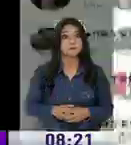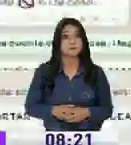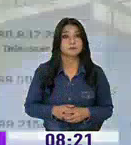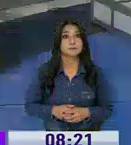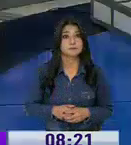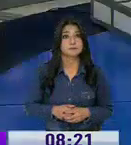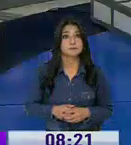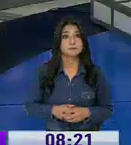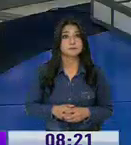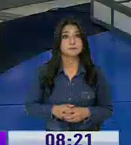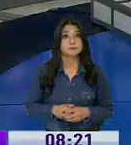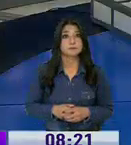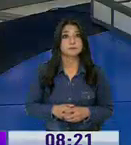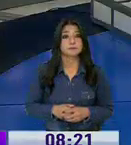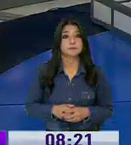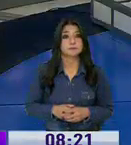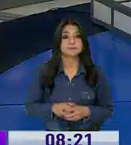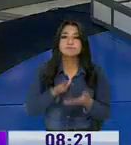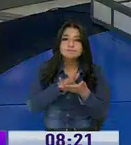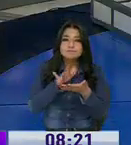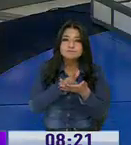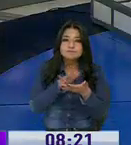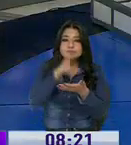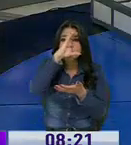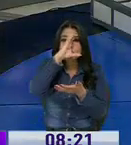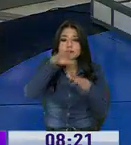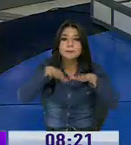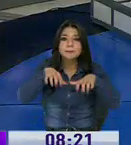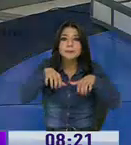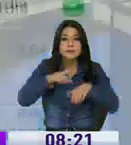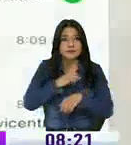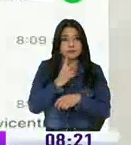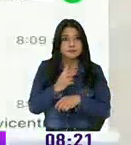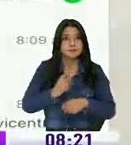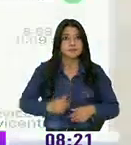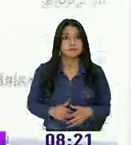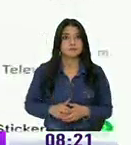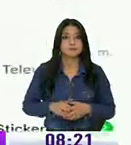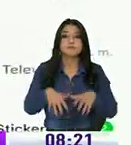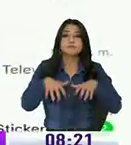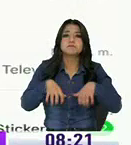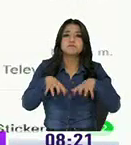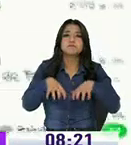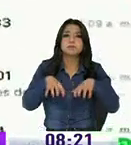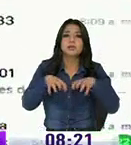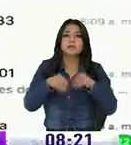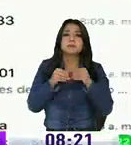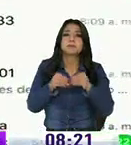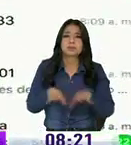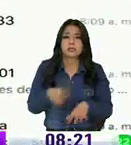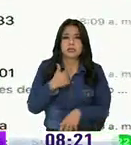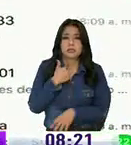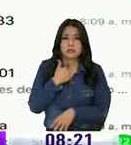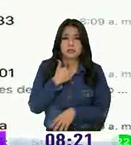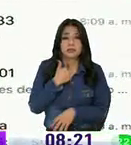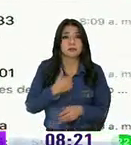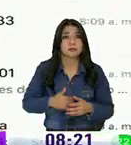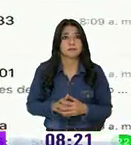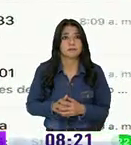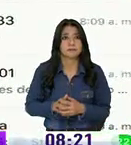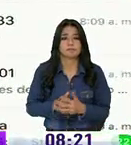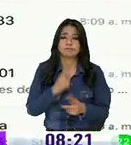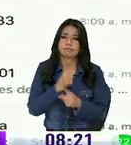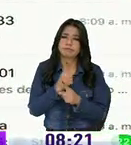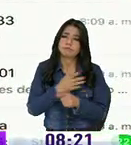ver si encuentro. Aquí está este perrito, miren ustedes. Este perrito se encuentra perdido, así que por